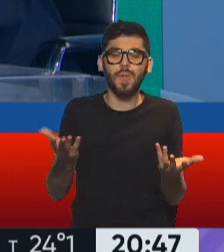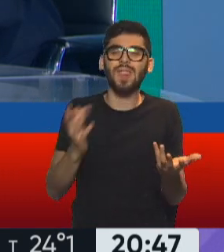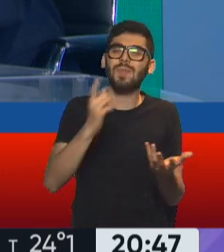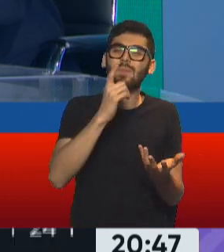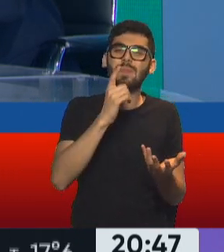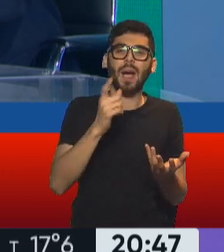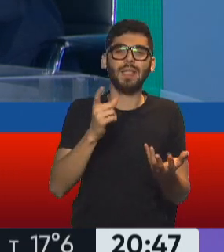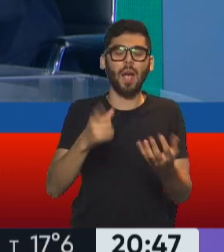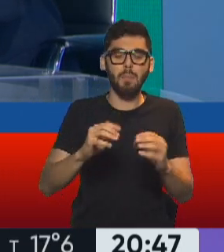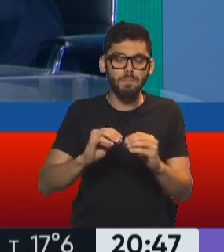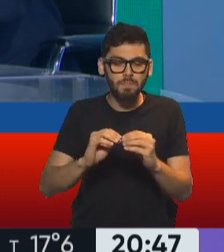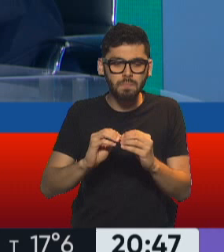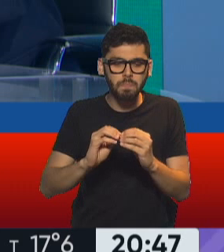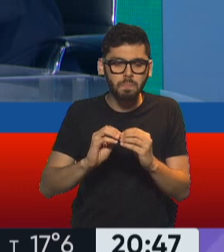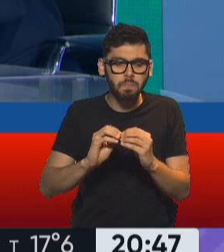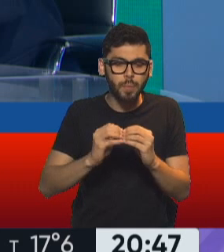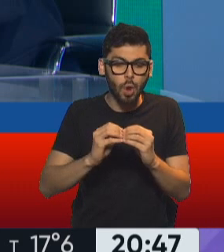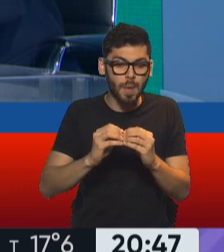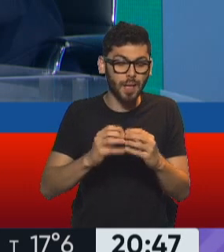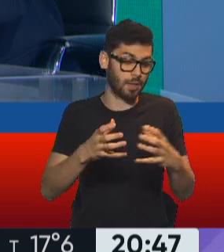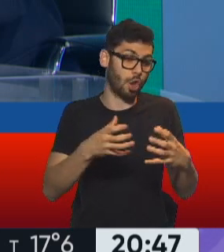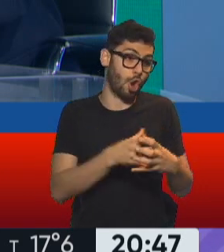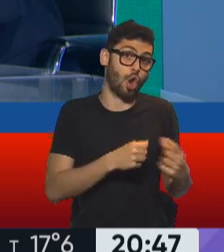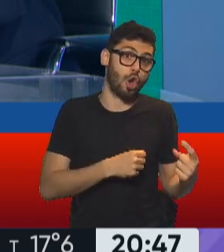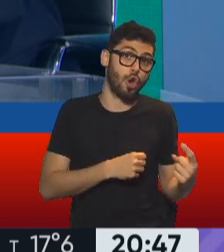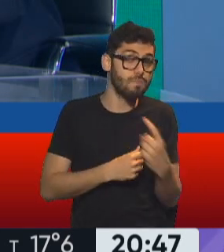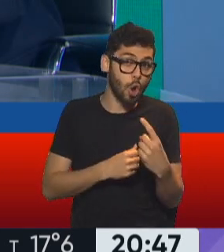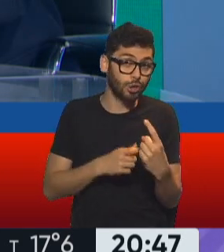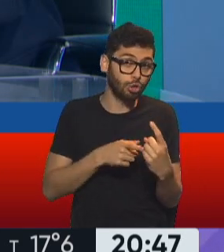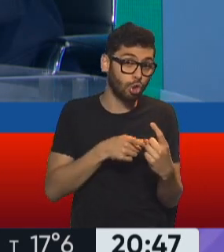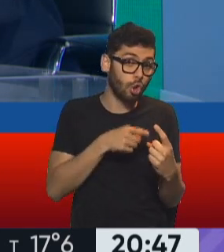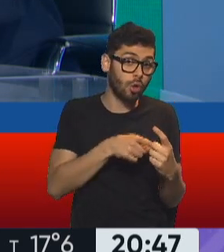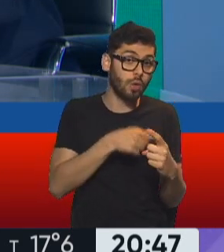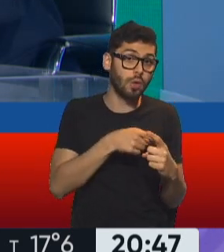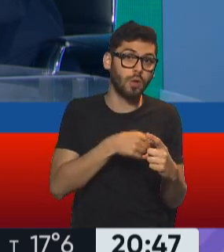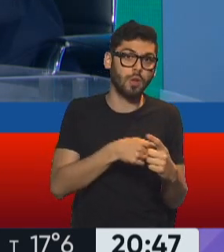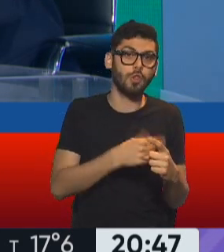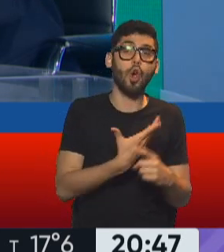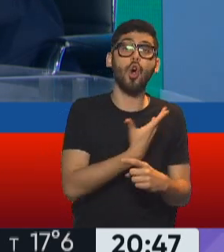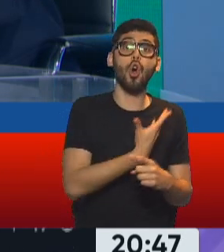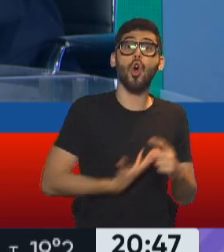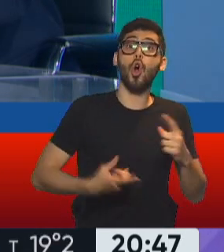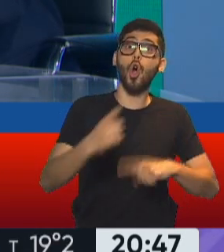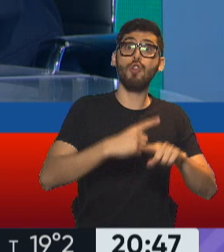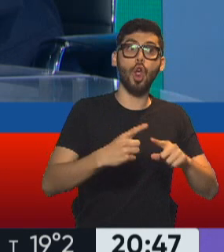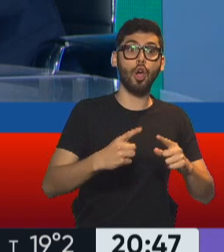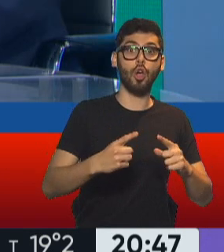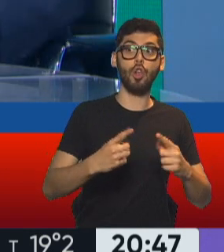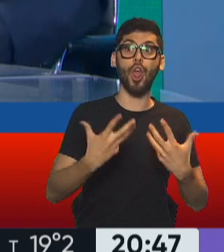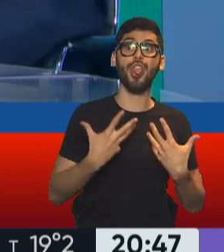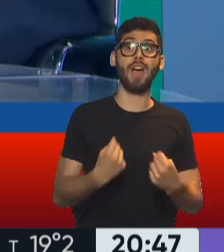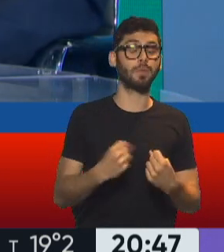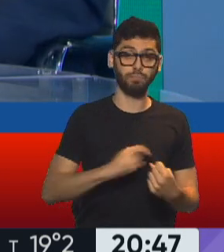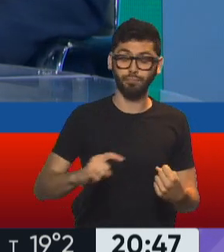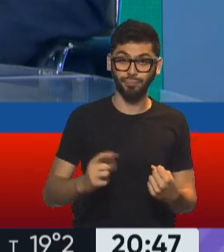hay un problema que tiene la coalición opositora, que es que no puede defender su gobierno. Y el ejemplo palmario que no